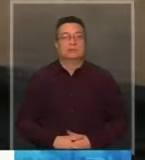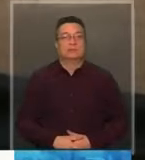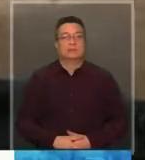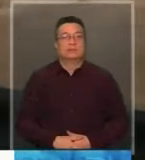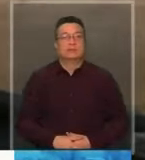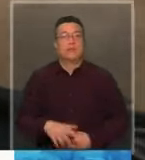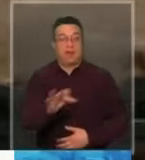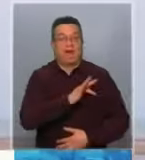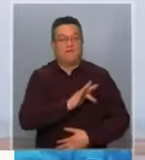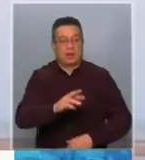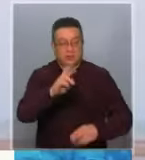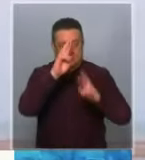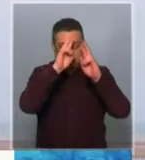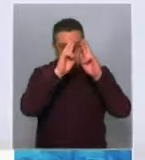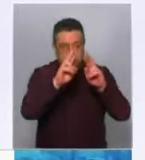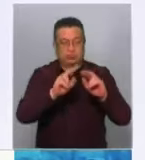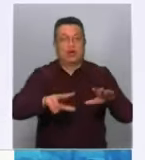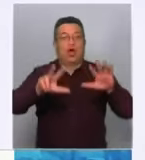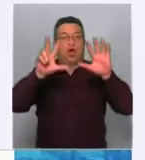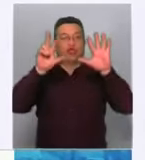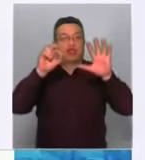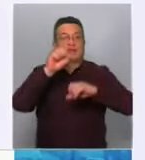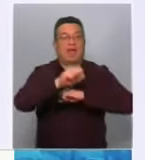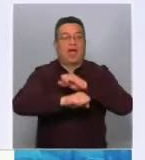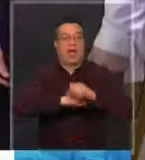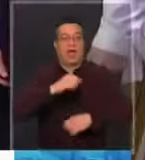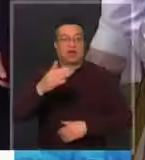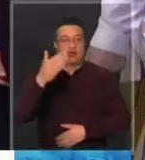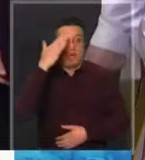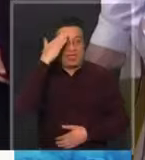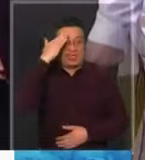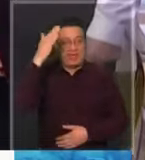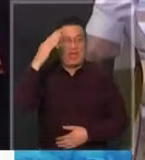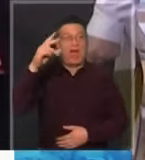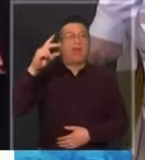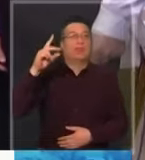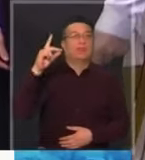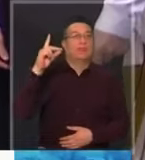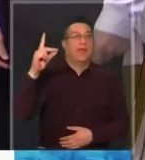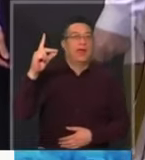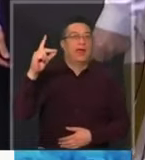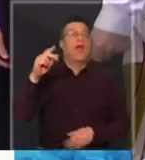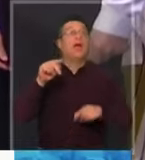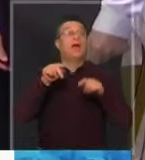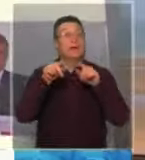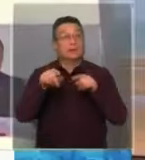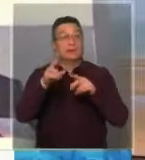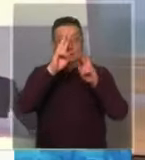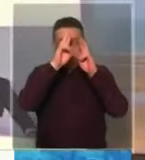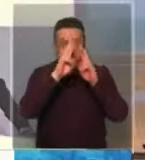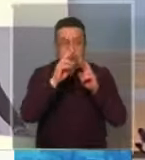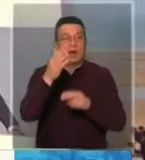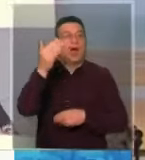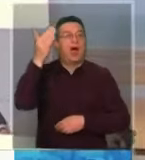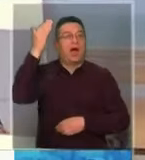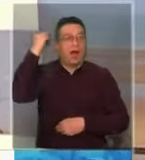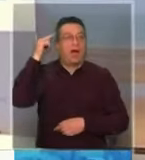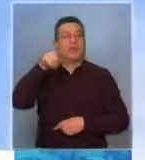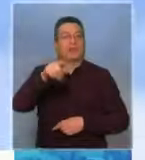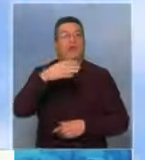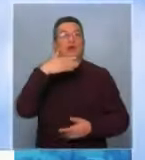Francia conmemoró este jueves 8 décadas del Día D, con recreaciones y homenajes de lo que sucedió aquella jornada,